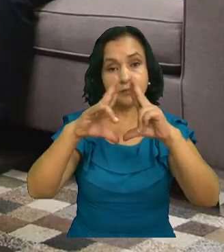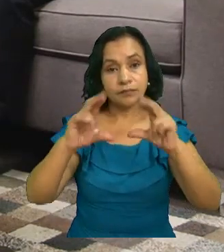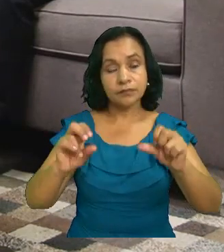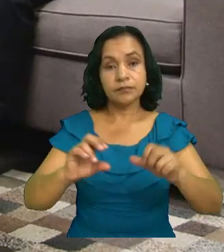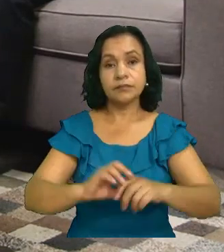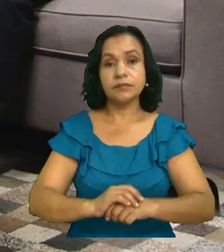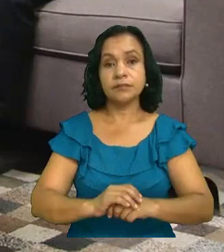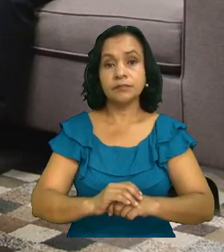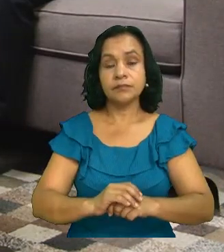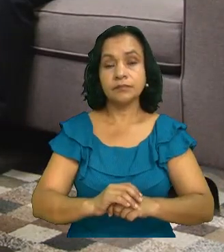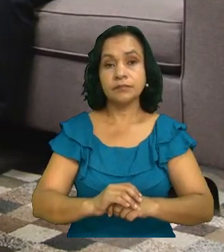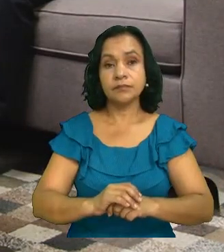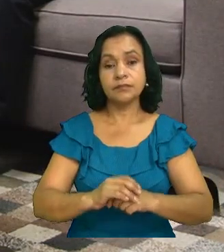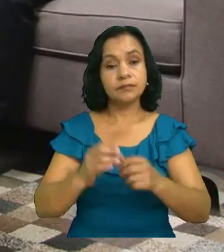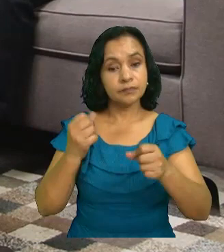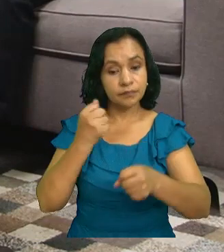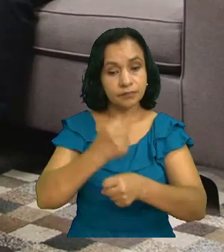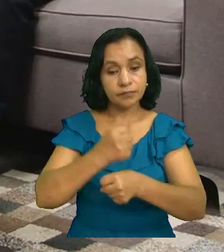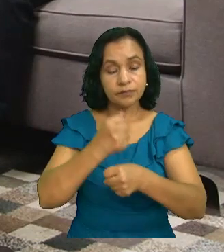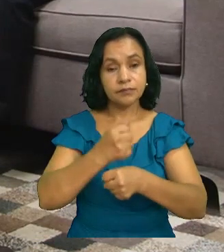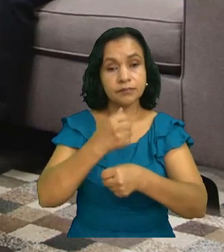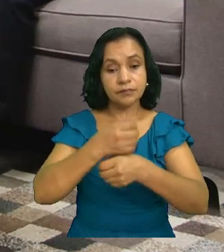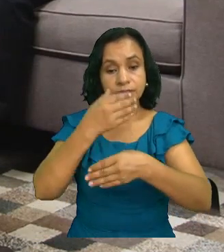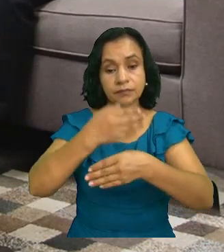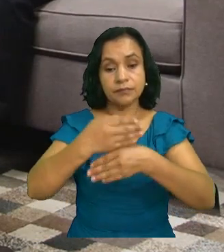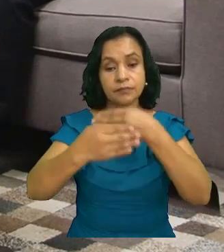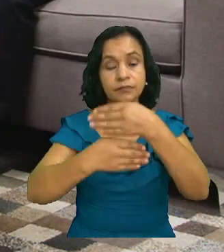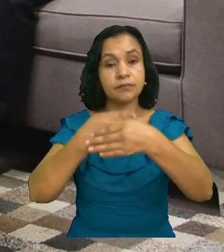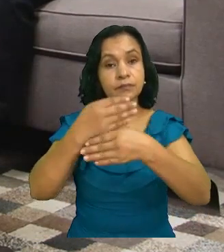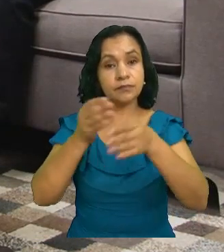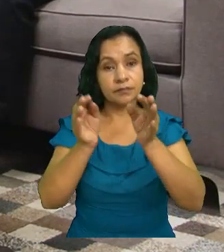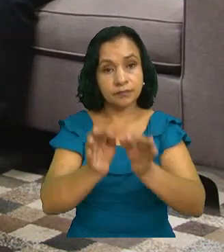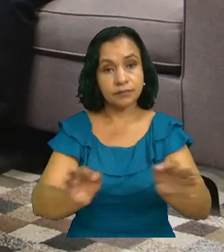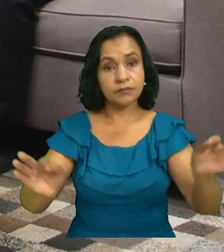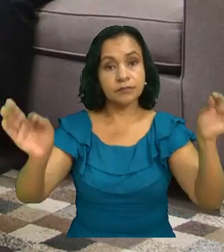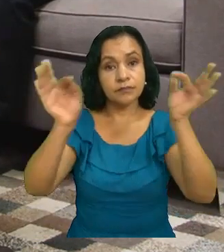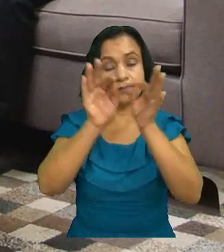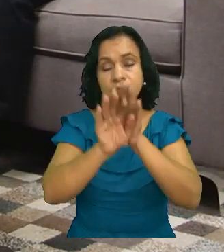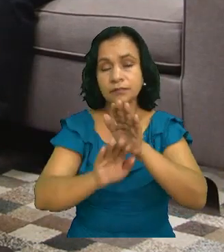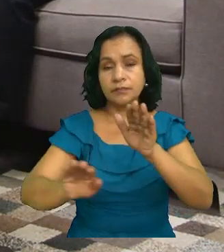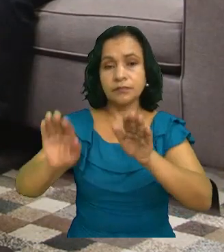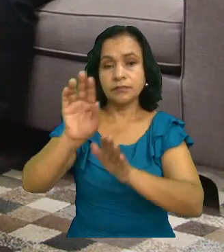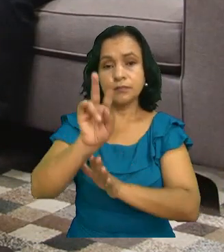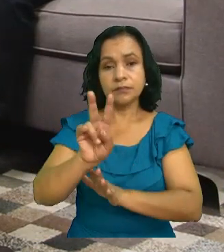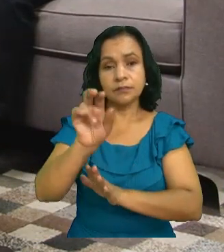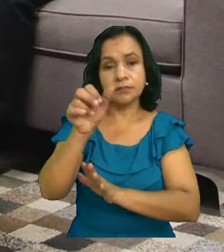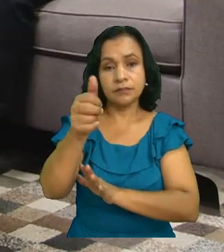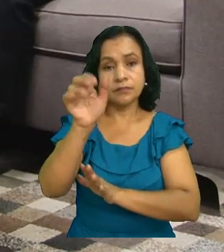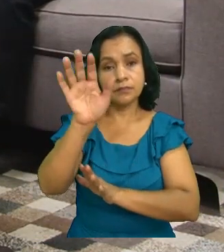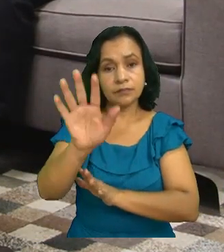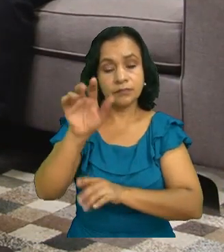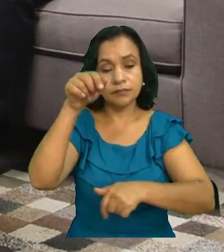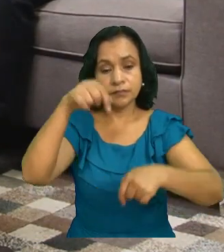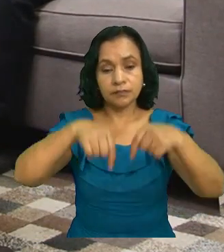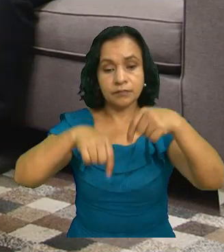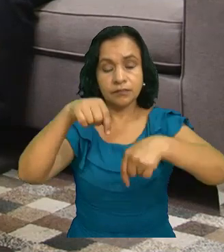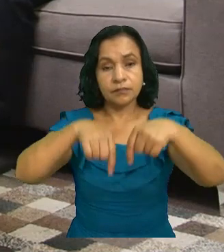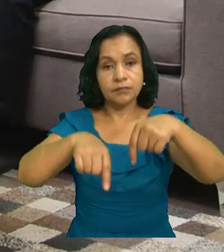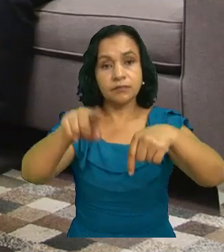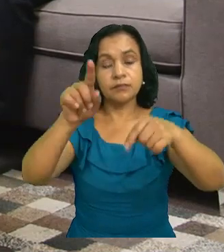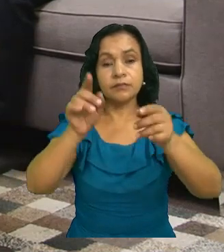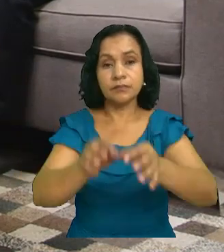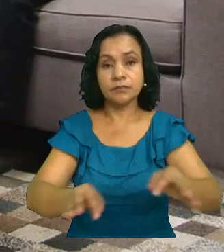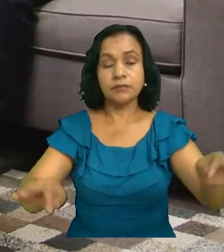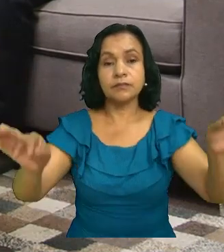nicaragüense. Claro, son obras de gran trascendencia, son más de 265 kilómetros de carreteras de